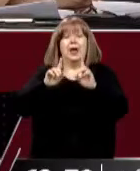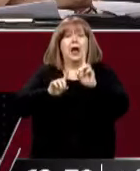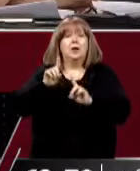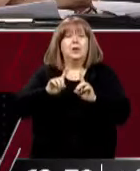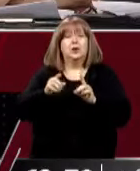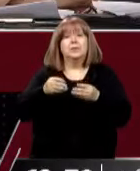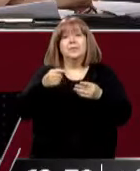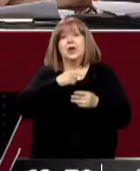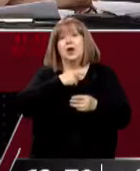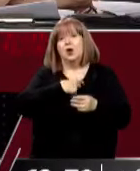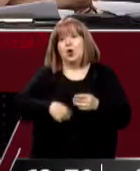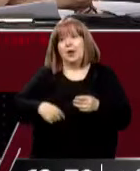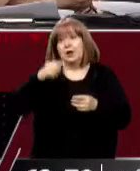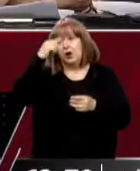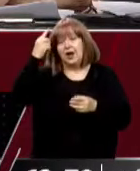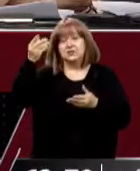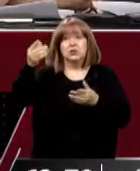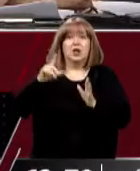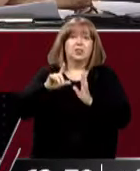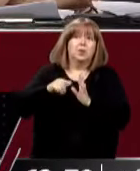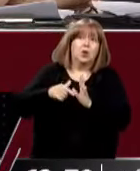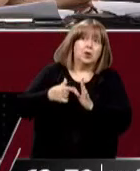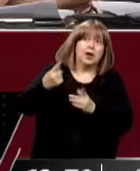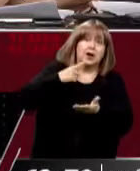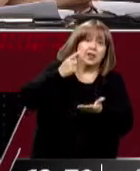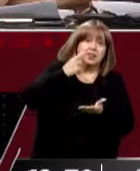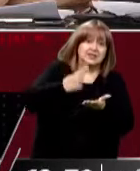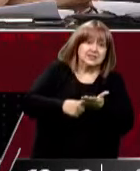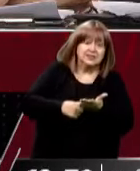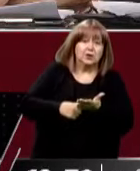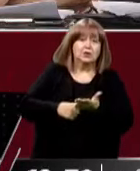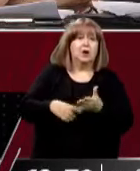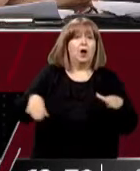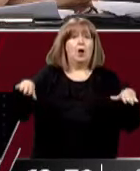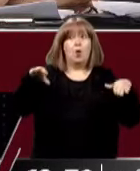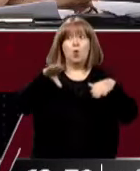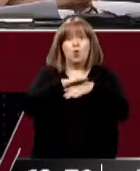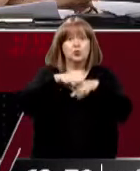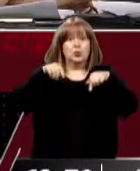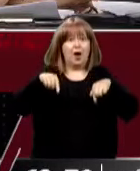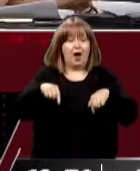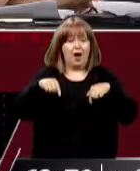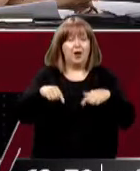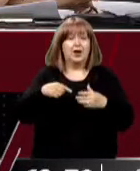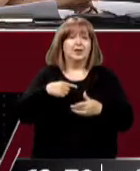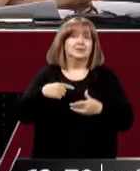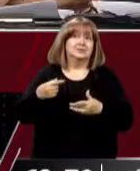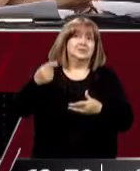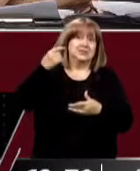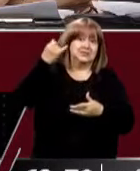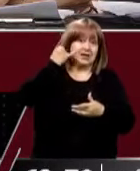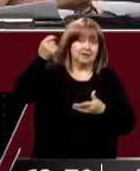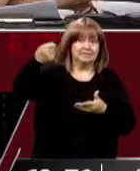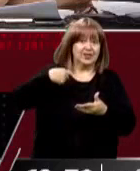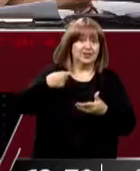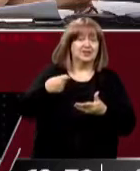desde el Gobierno Nacional, ahora se ha presentado, y entonces creemos que viene en un momento justo para que la Corte Suprema tome la mejor decisión. Y si no,